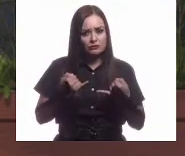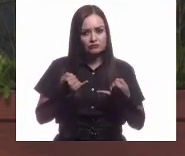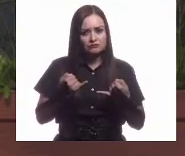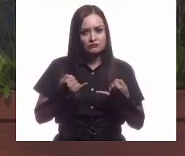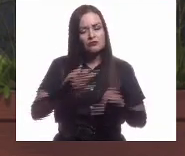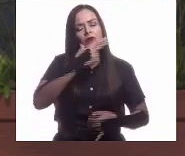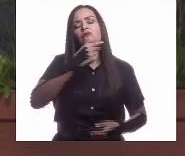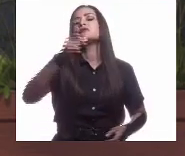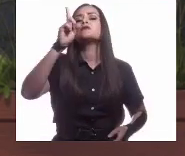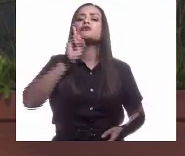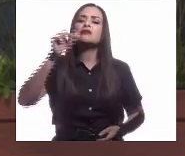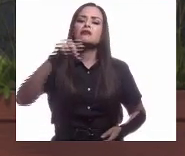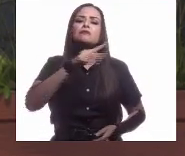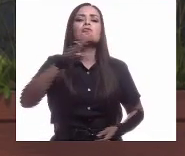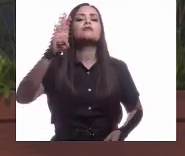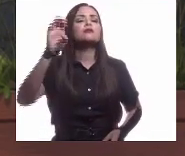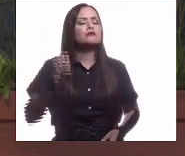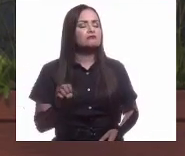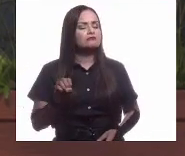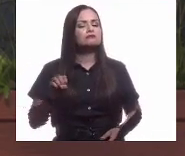las y los sudcalifornianos.